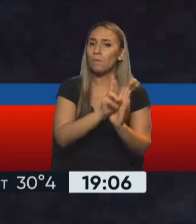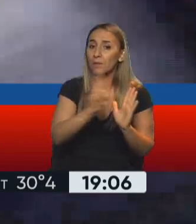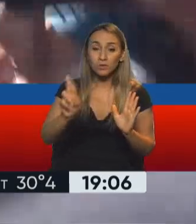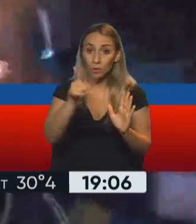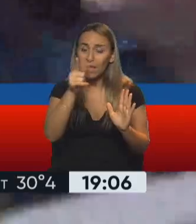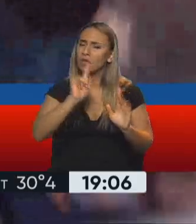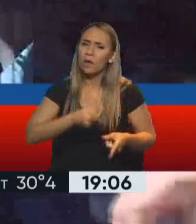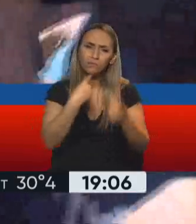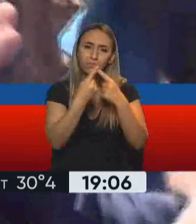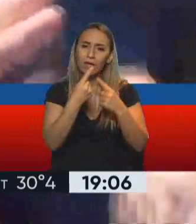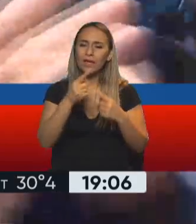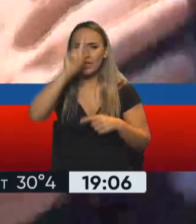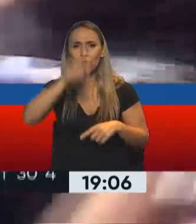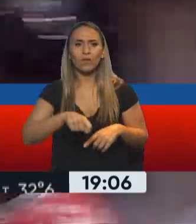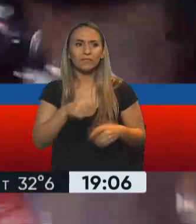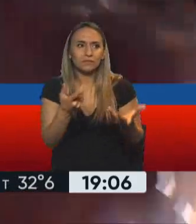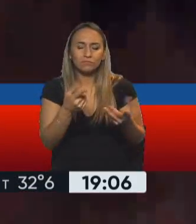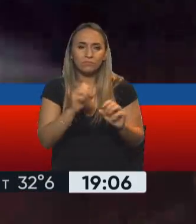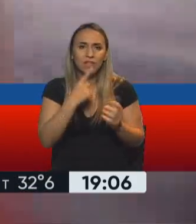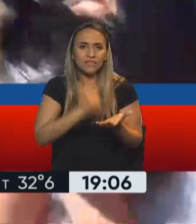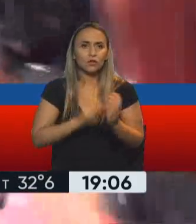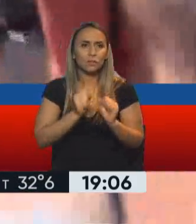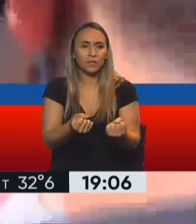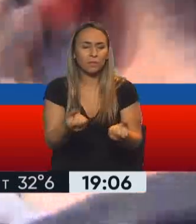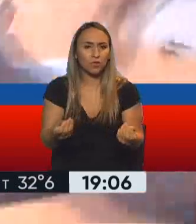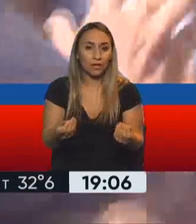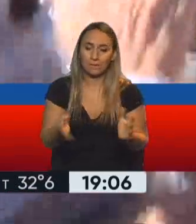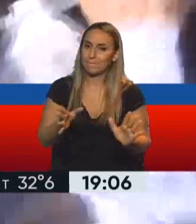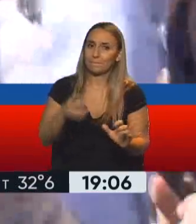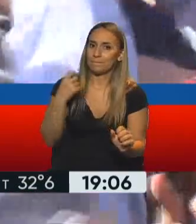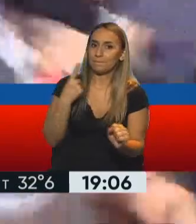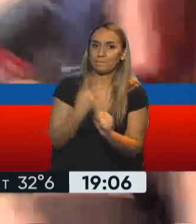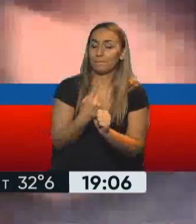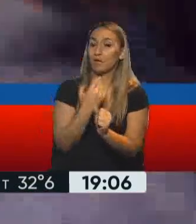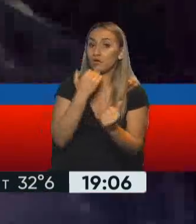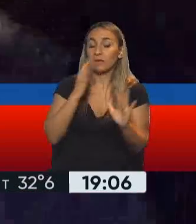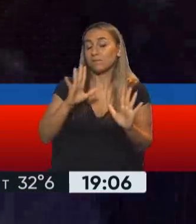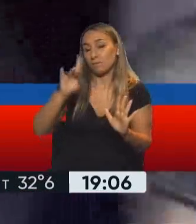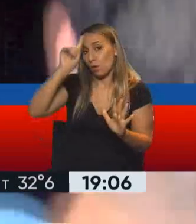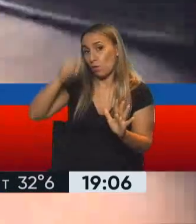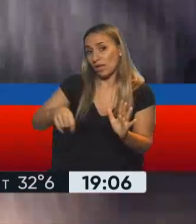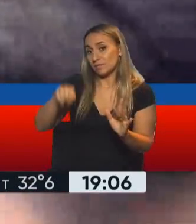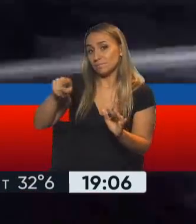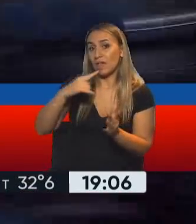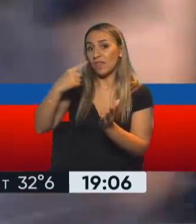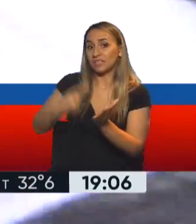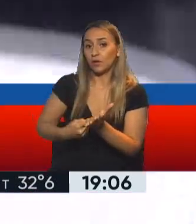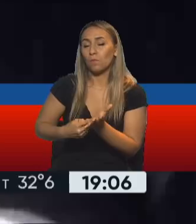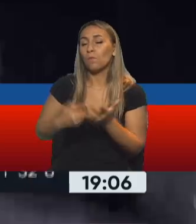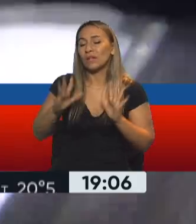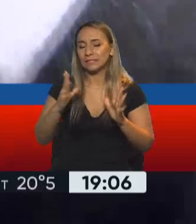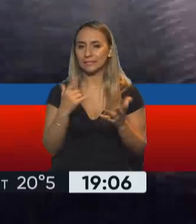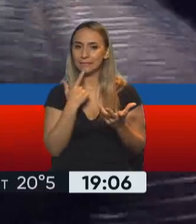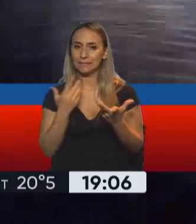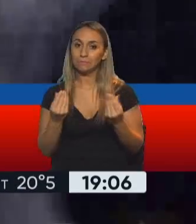la declaración? Porque es imposible saberlo. No se puede saber. Es imposible saberlo, está en la decisión del juez. ¿Acaso temió que le